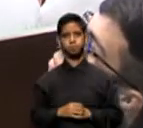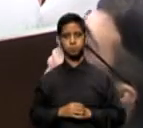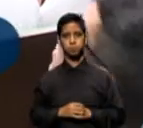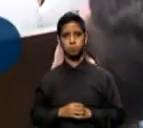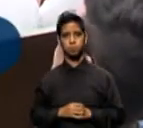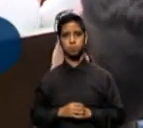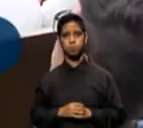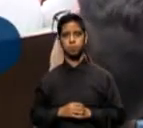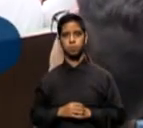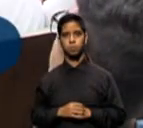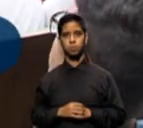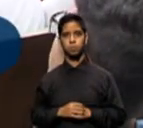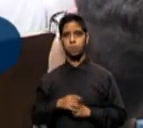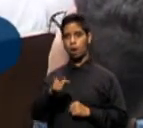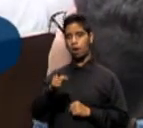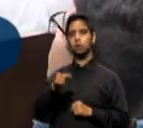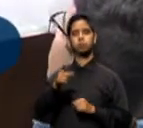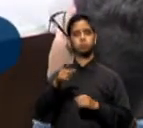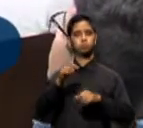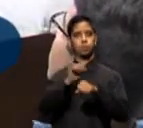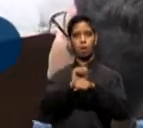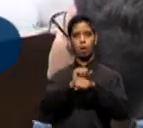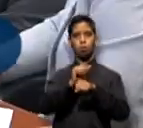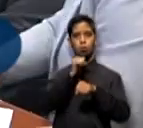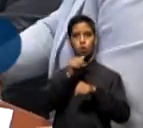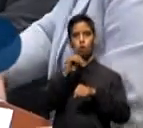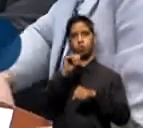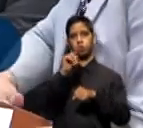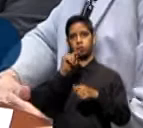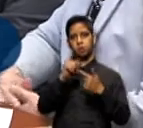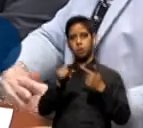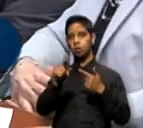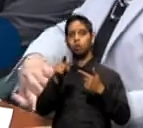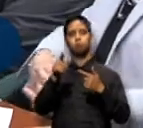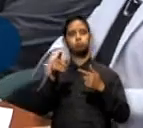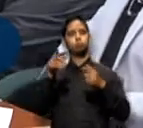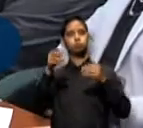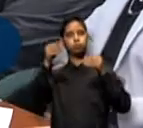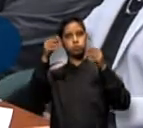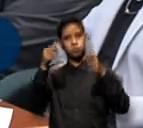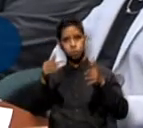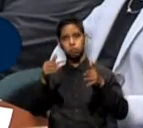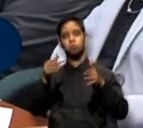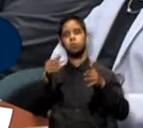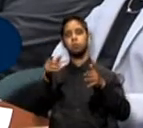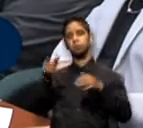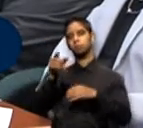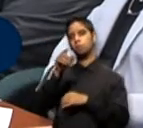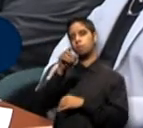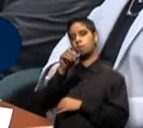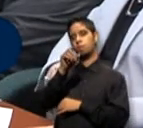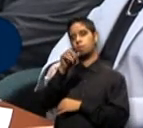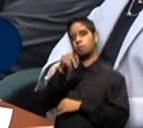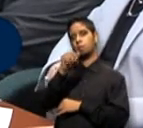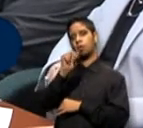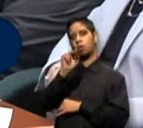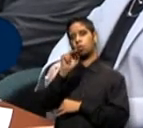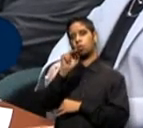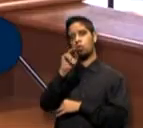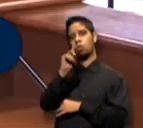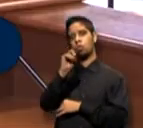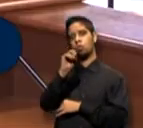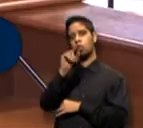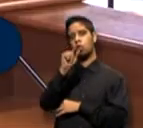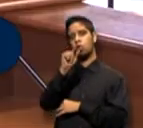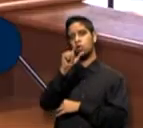No Docentes, la Oficina de Asistencia Jurídica y los profesores Giuseppe Pandolfi e Ivonne Figueroa, el proyecto